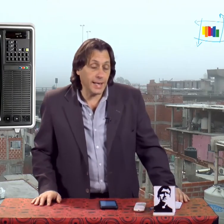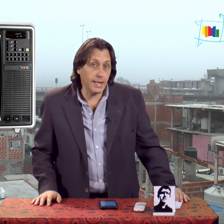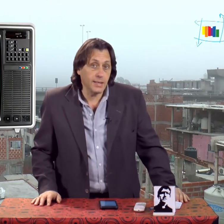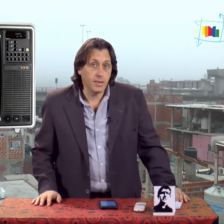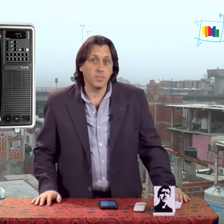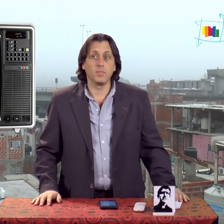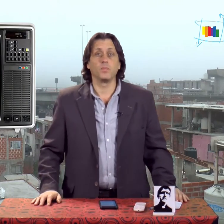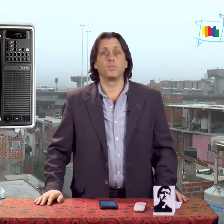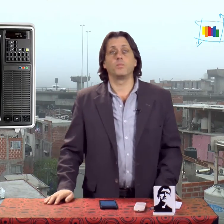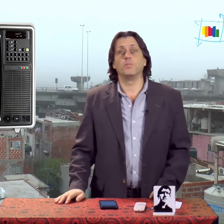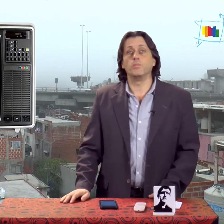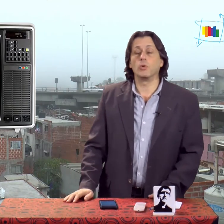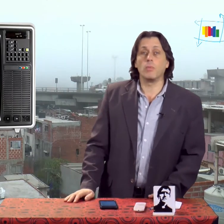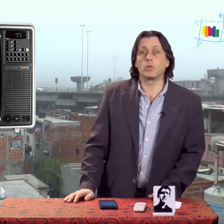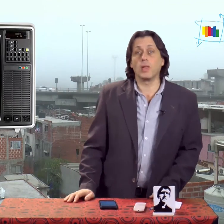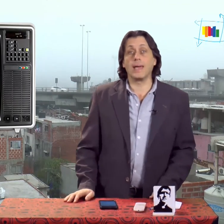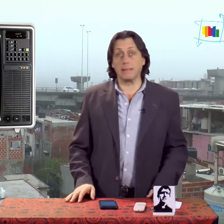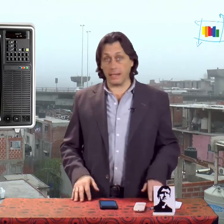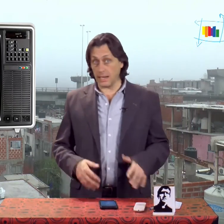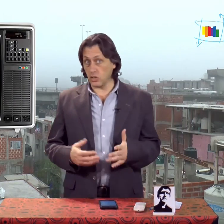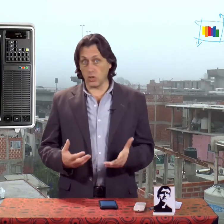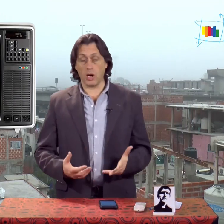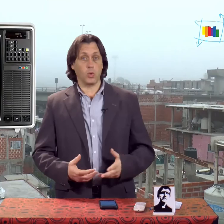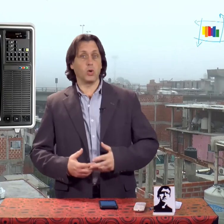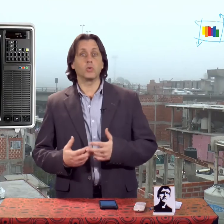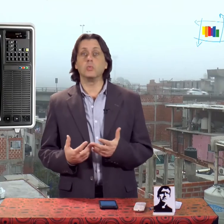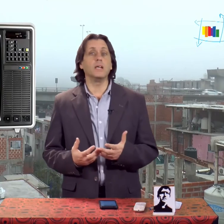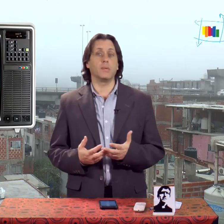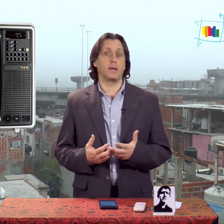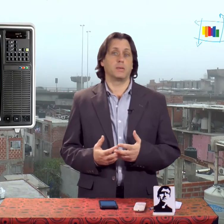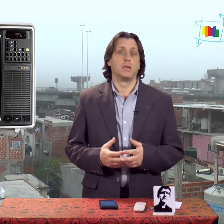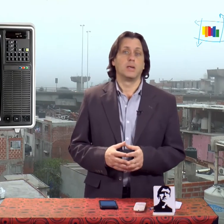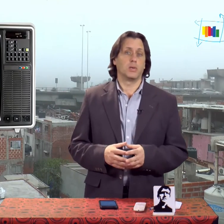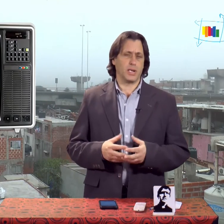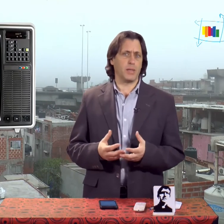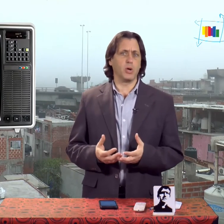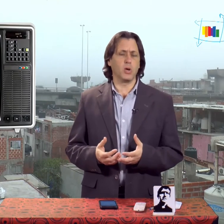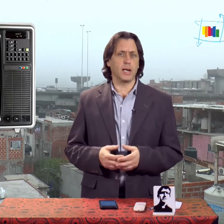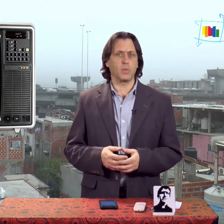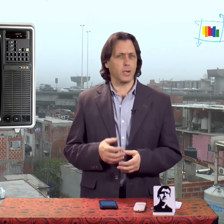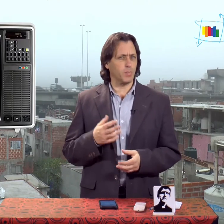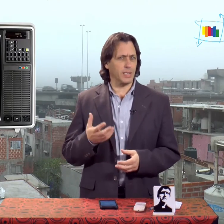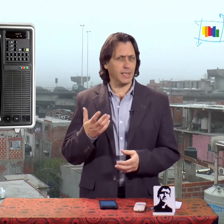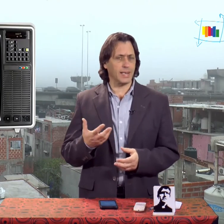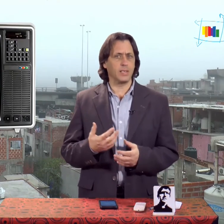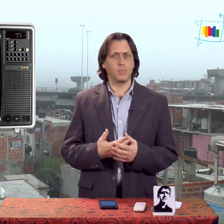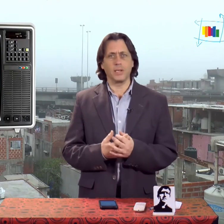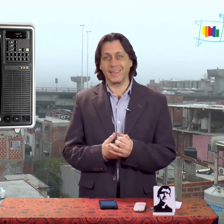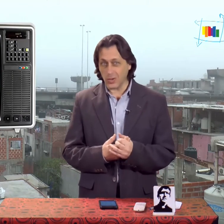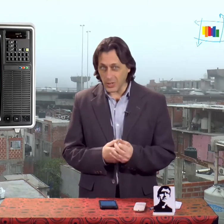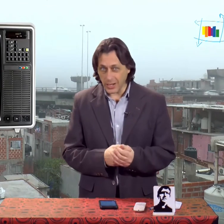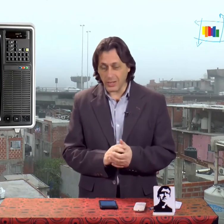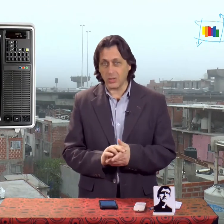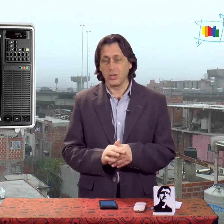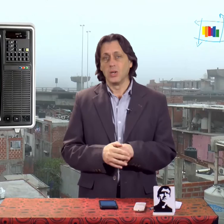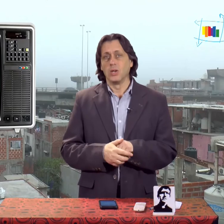ajena, por momentos da indignación, a uno lo subleva, lo llena de bronca, escuchar que un presidente argentino puede decir